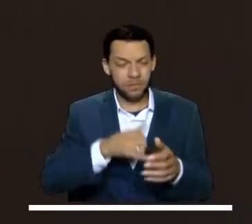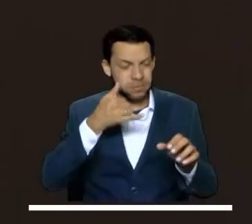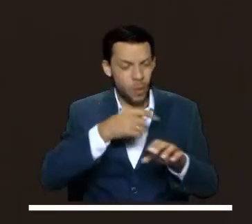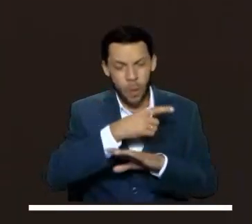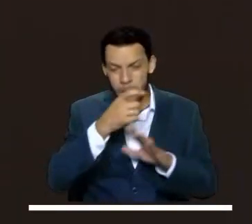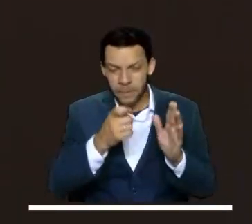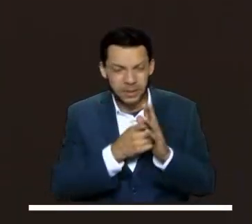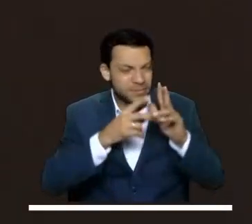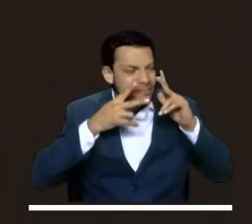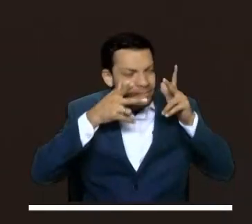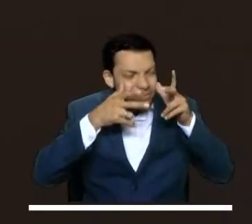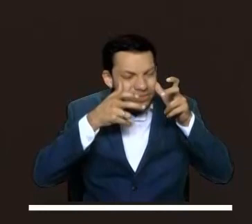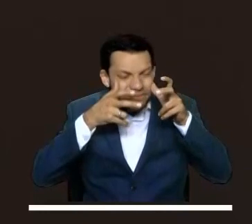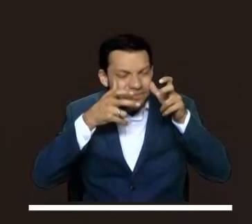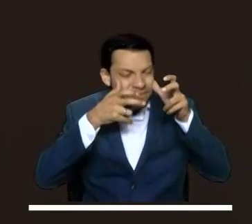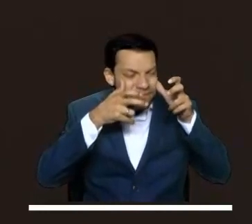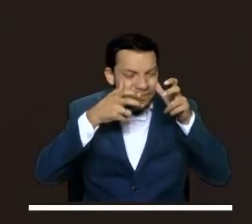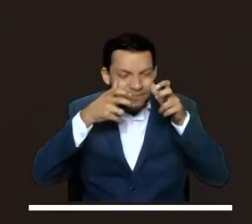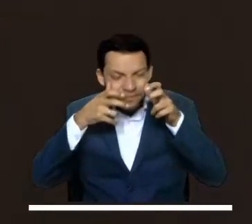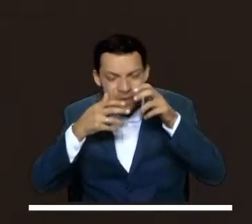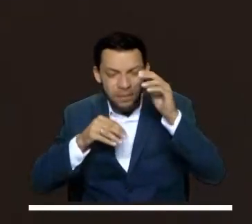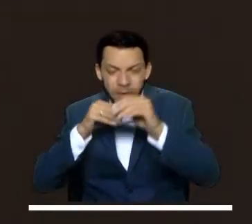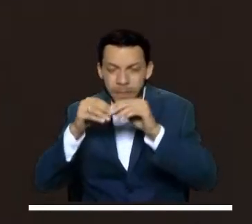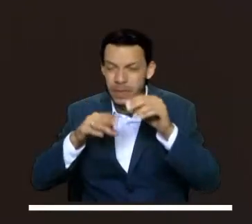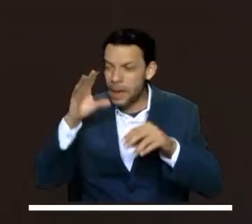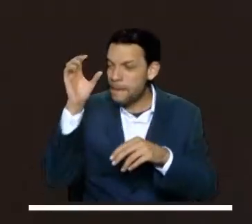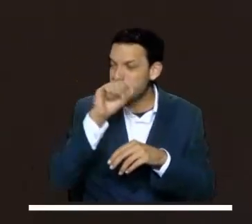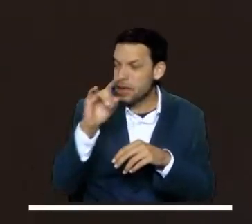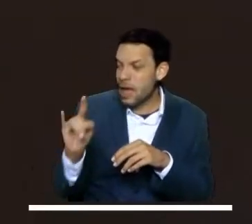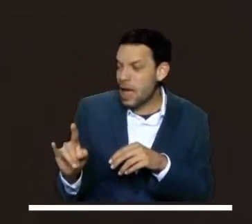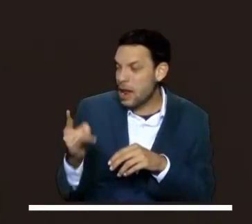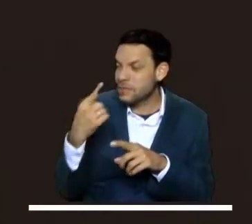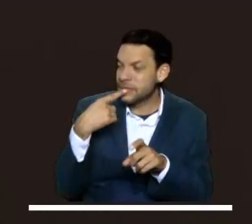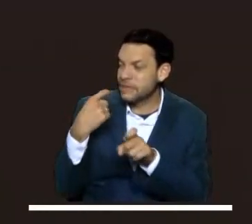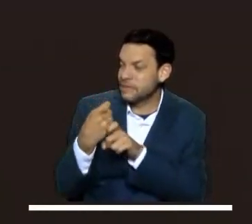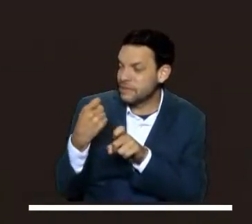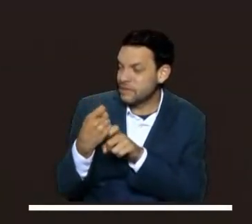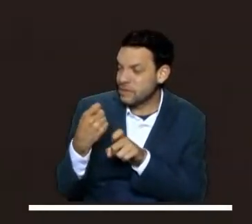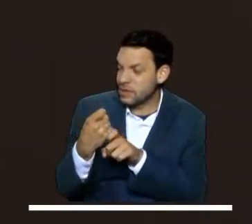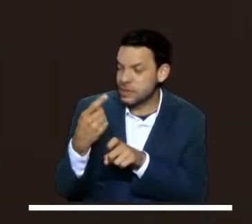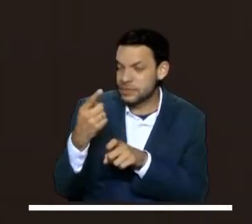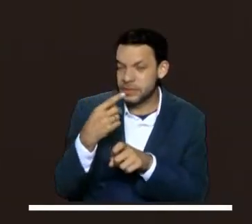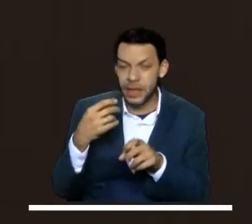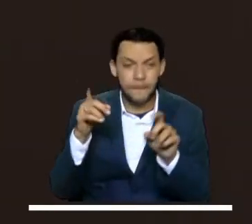Aquí le pedimos el apoyo a la enfermera para que nos haga presión un poquito en el colon para que nos permita avanzar.